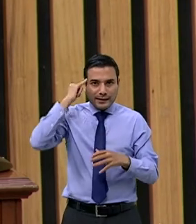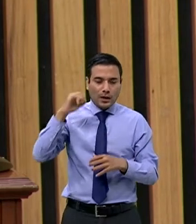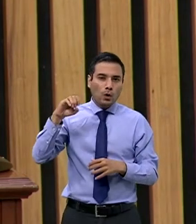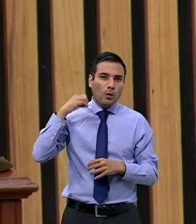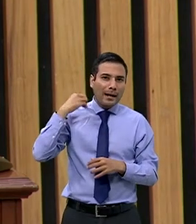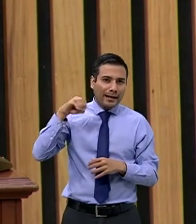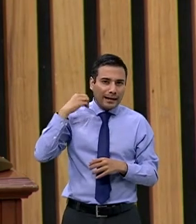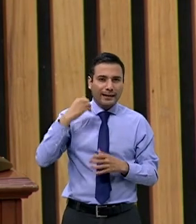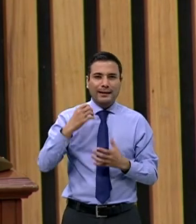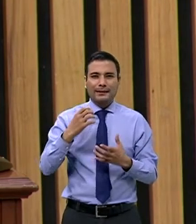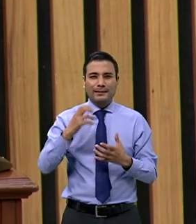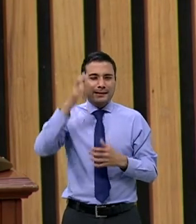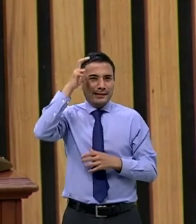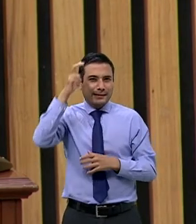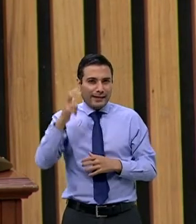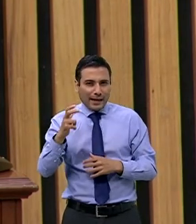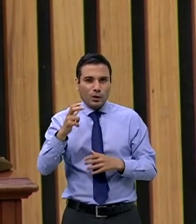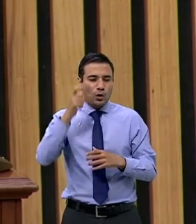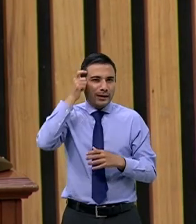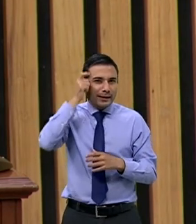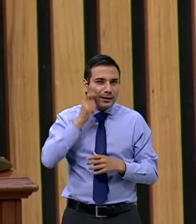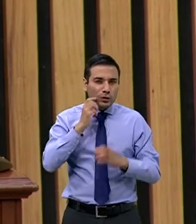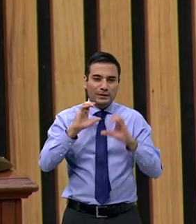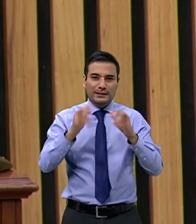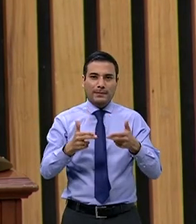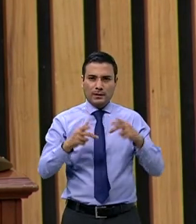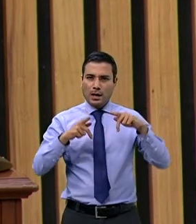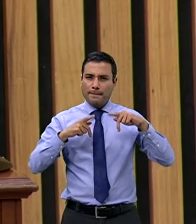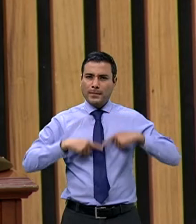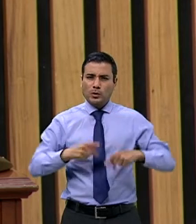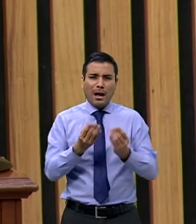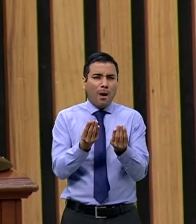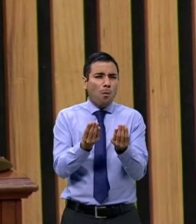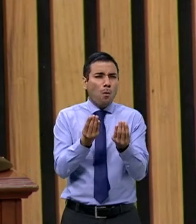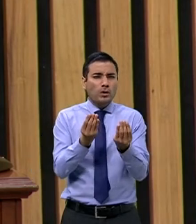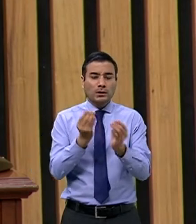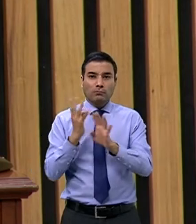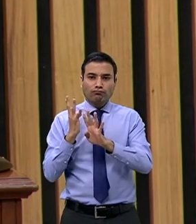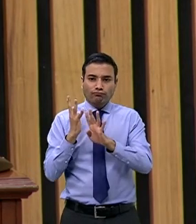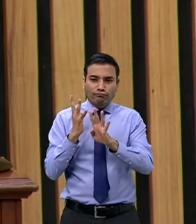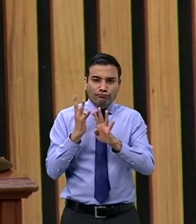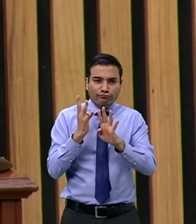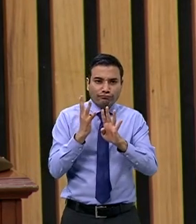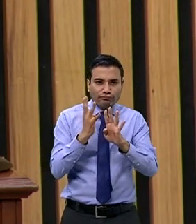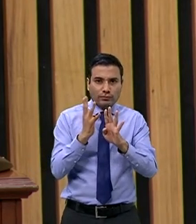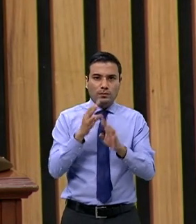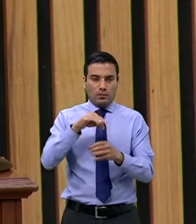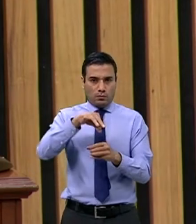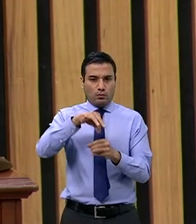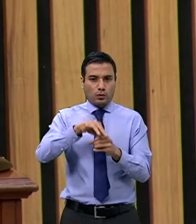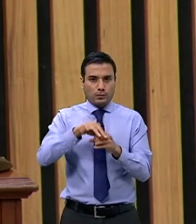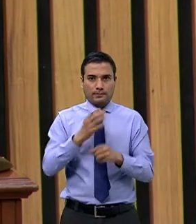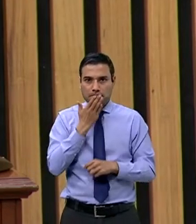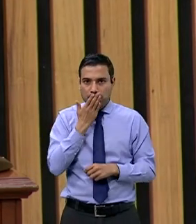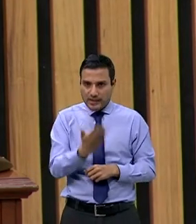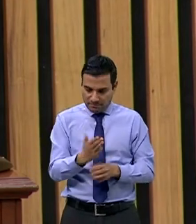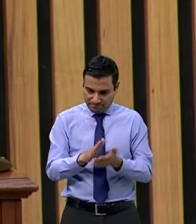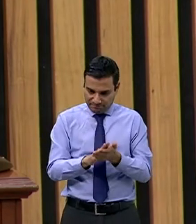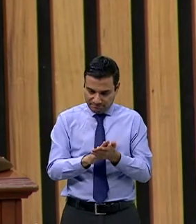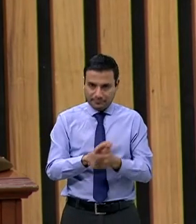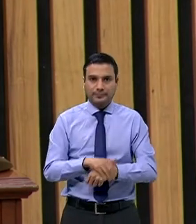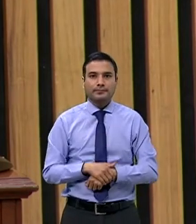guerrero chiapas había filas de gente y de ciudadanas y ciudadanos formados para dar su opinión